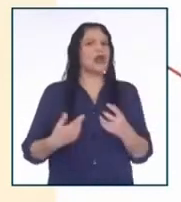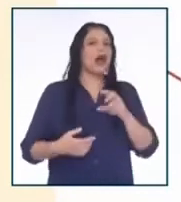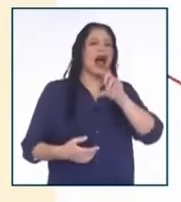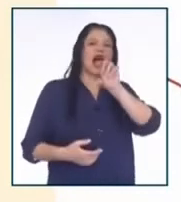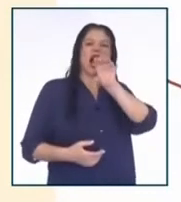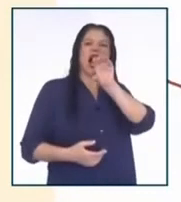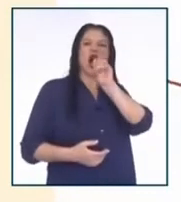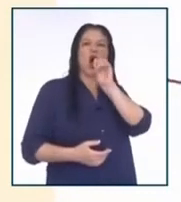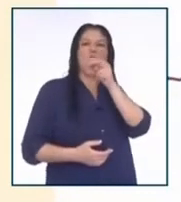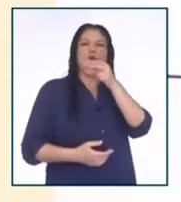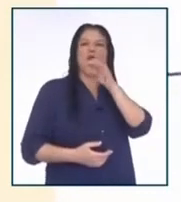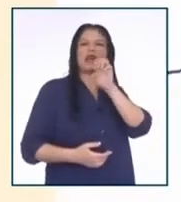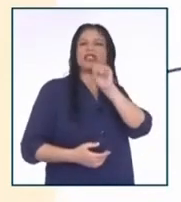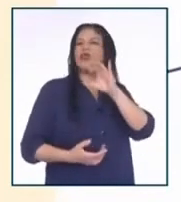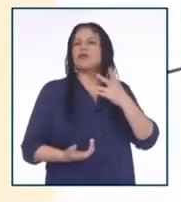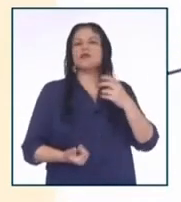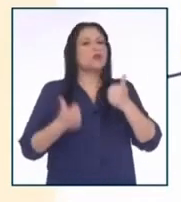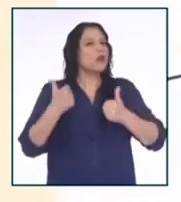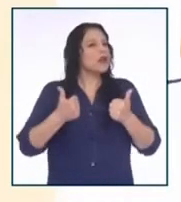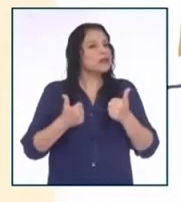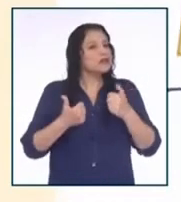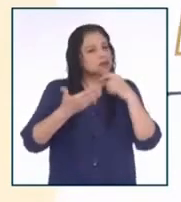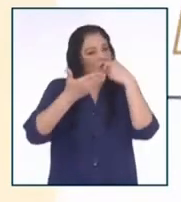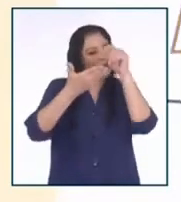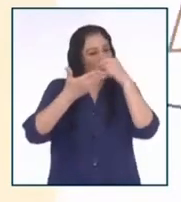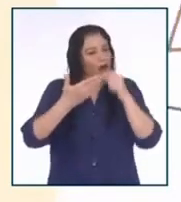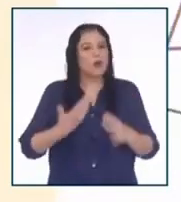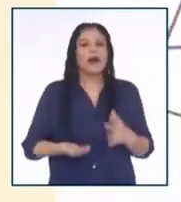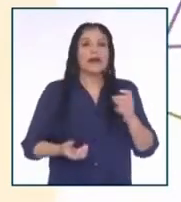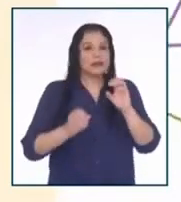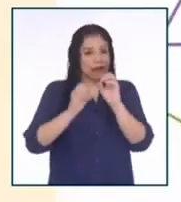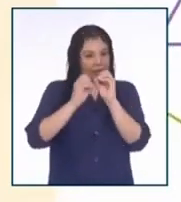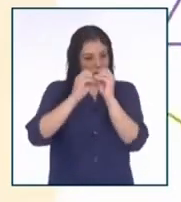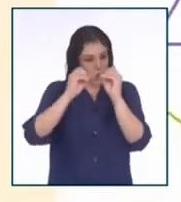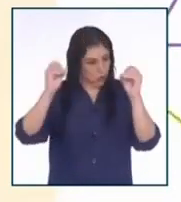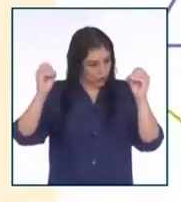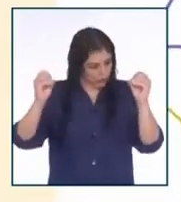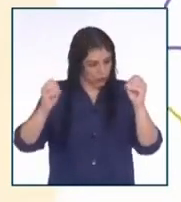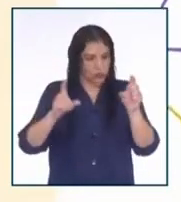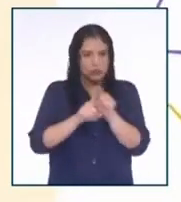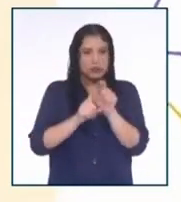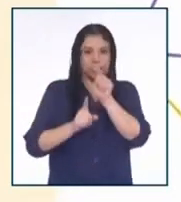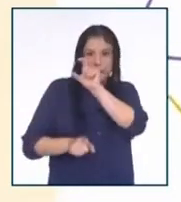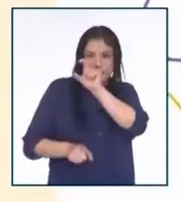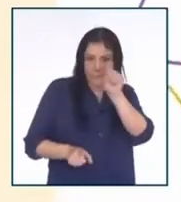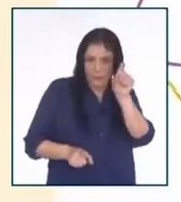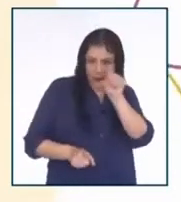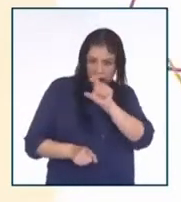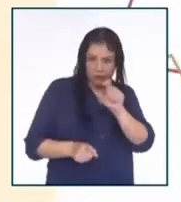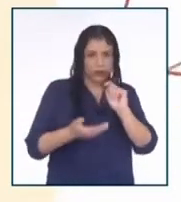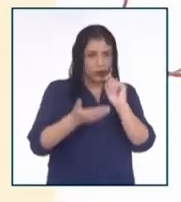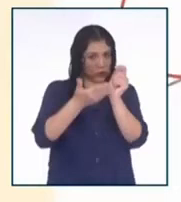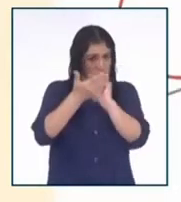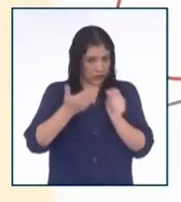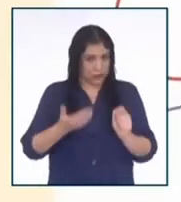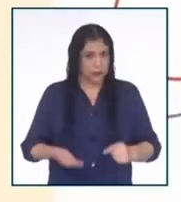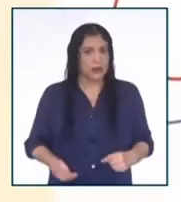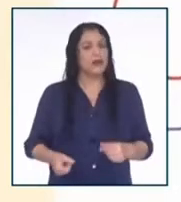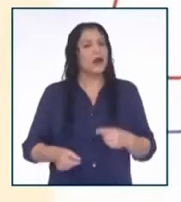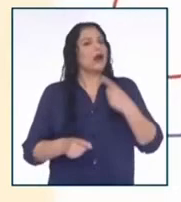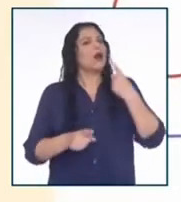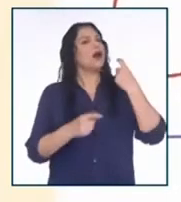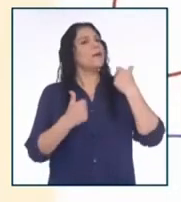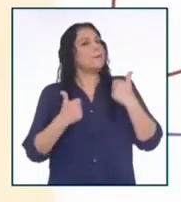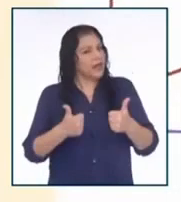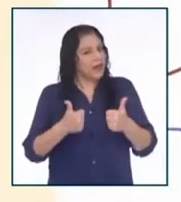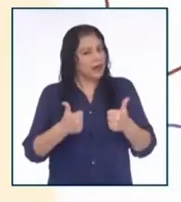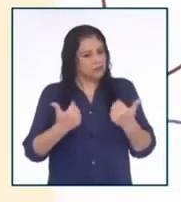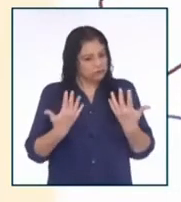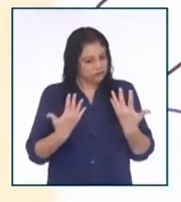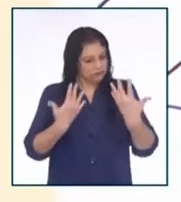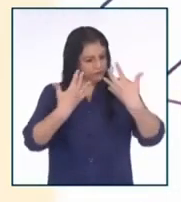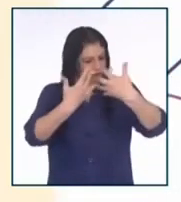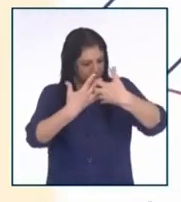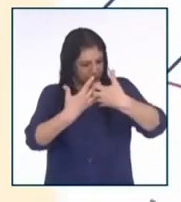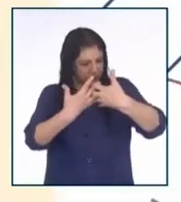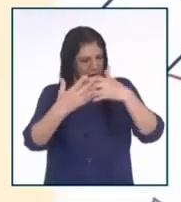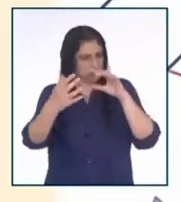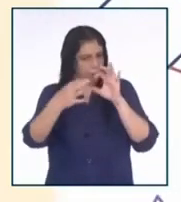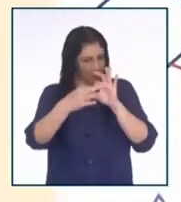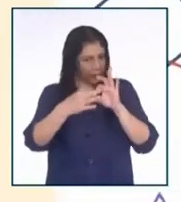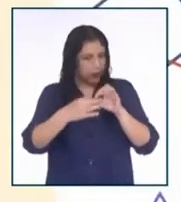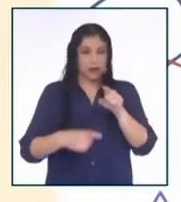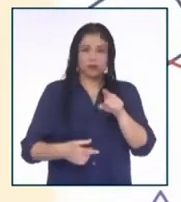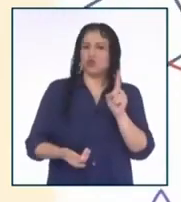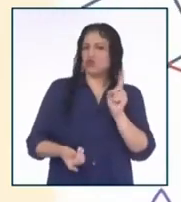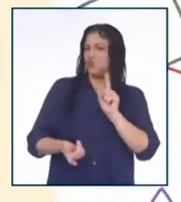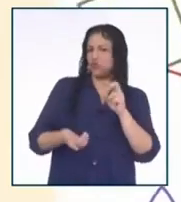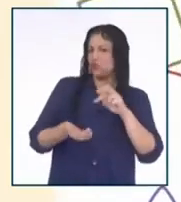cohesión. Aquí se evalúa si las oraciones y los párrafos del texto están debidamente conectados.